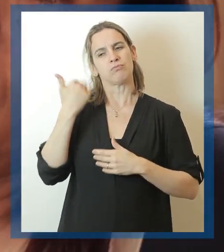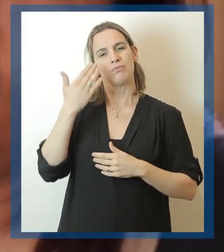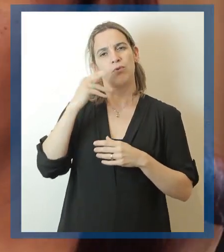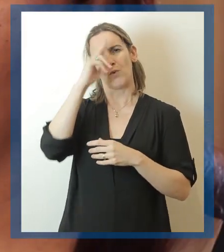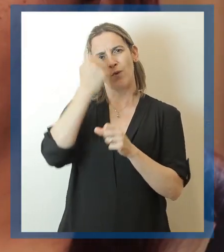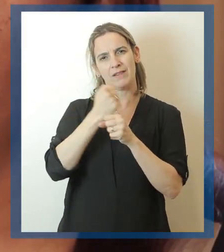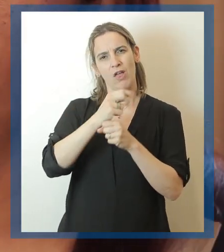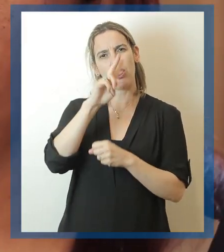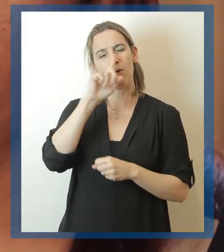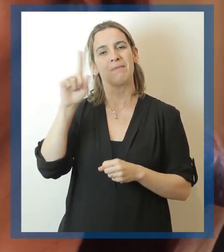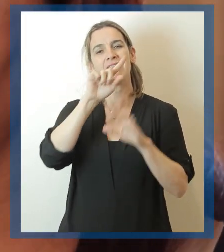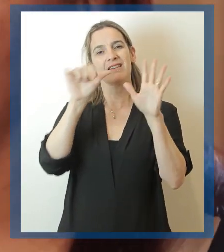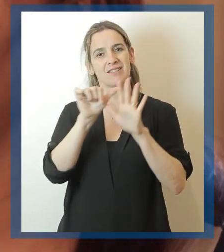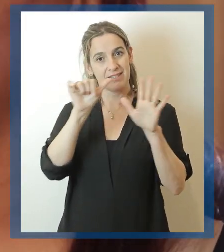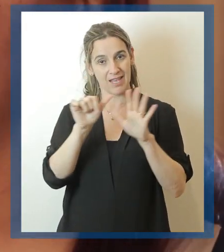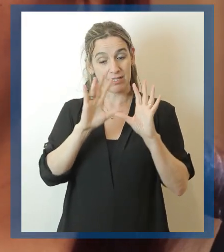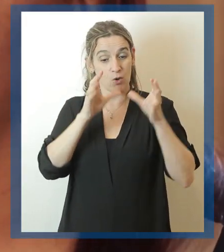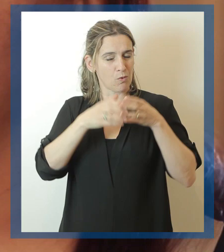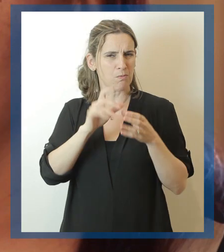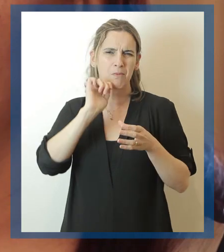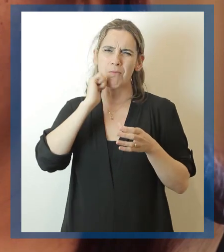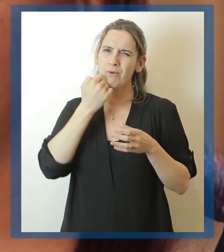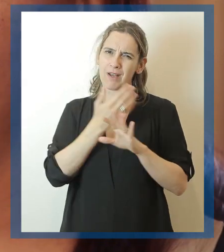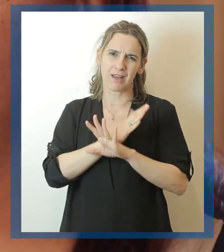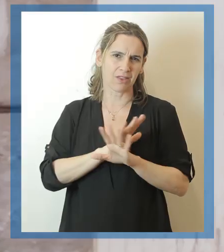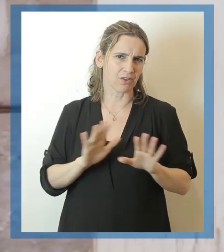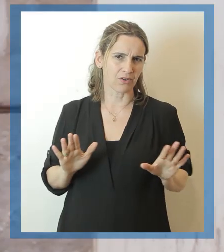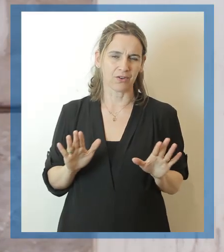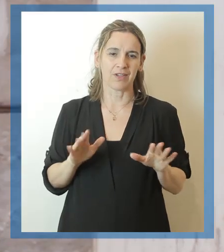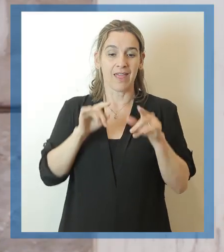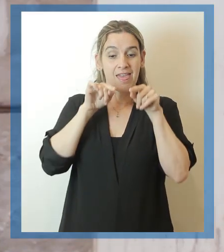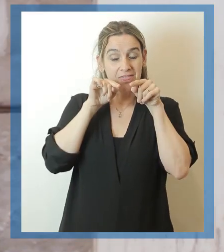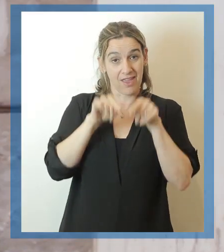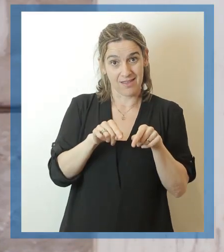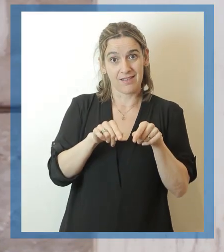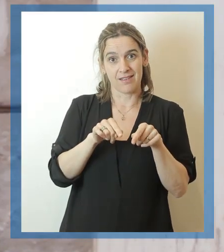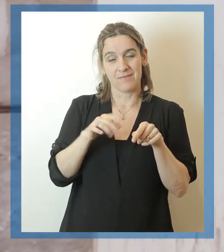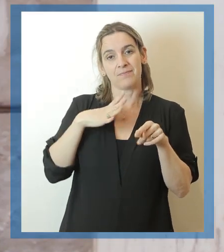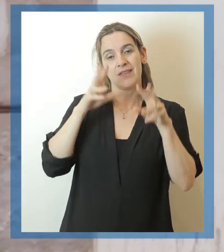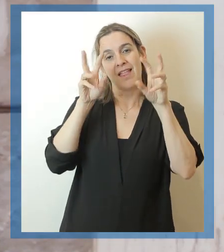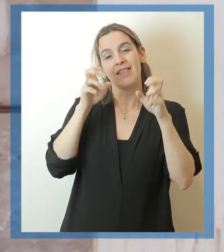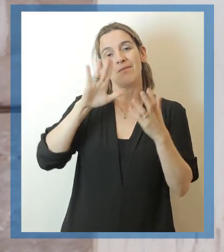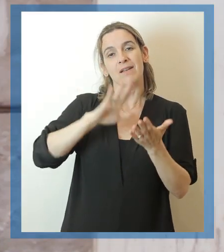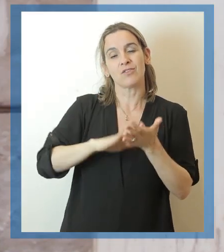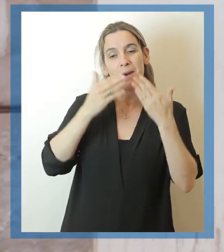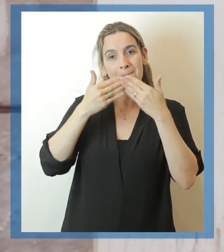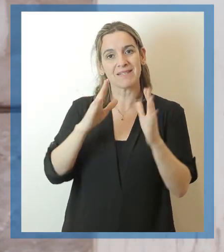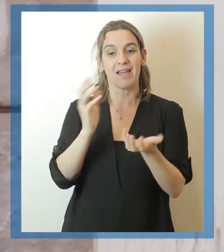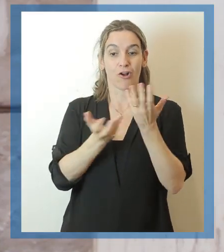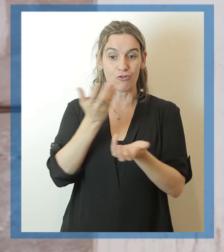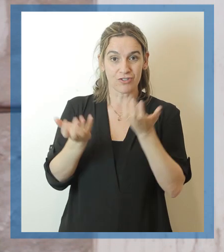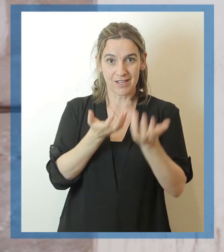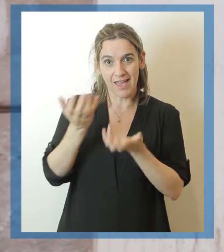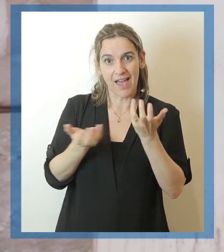estoy en donde estoy, gracias a la cooperativa también. Yo estuve en Uruguay Trabaja en el 2016,